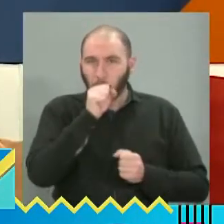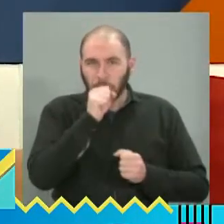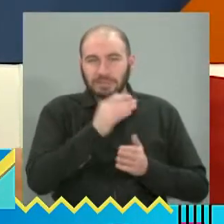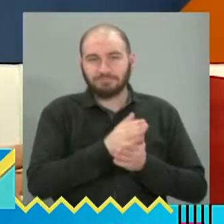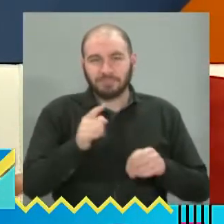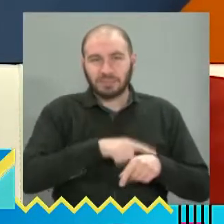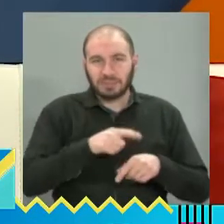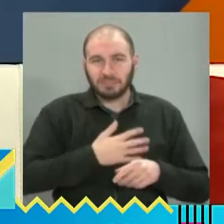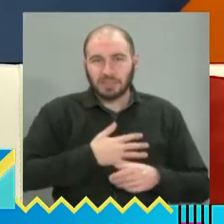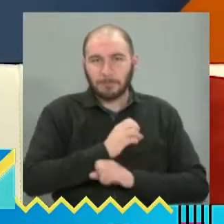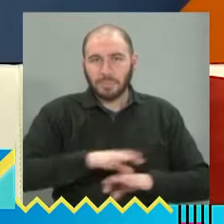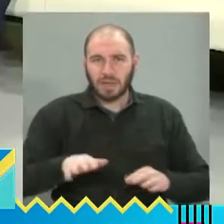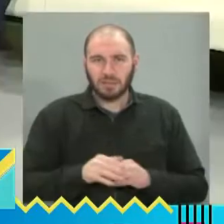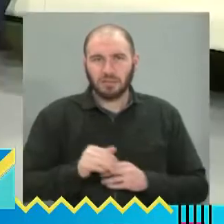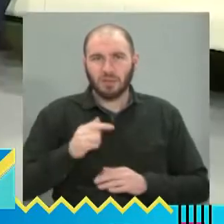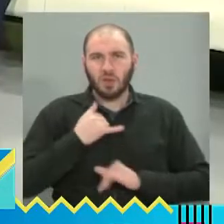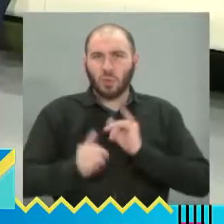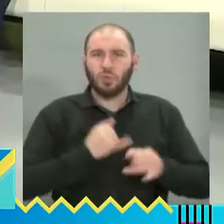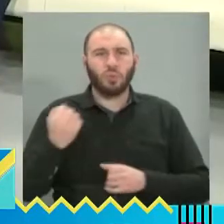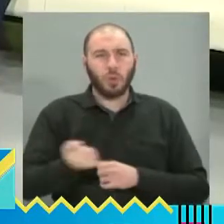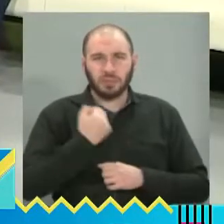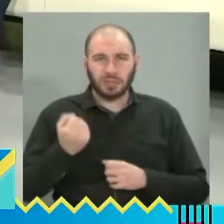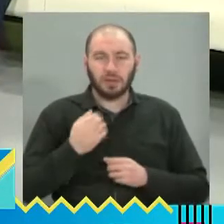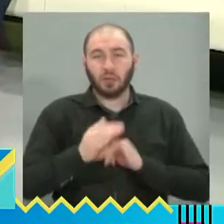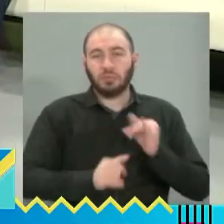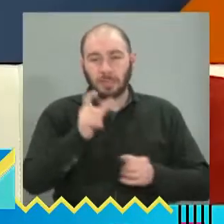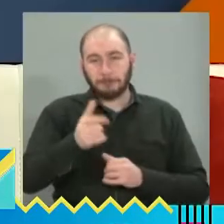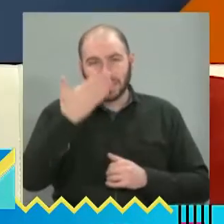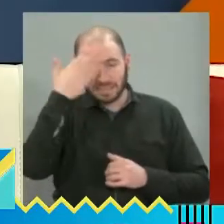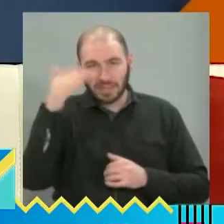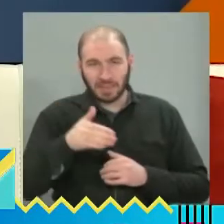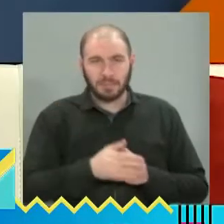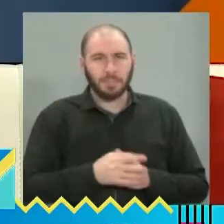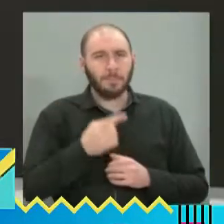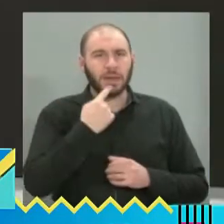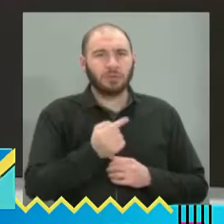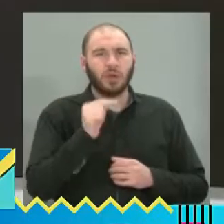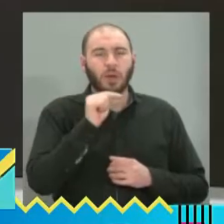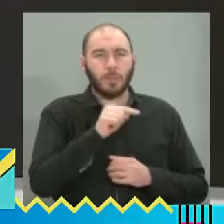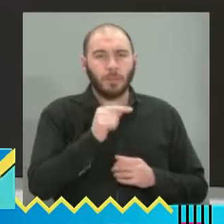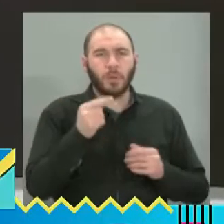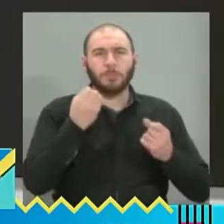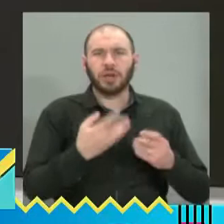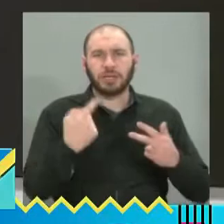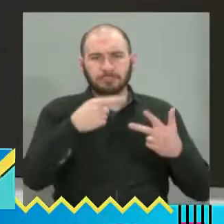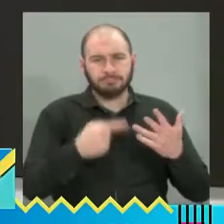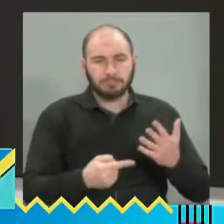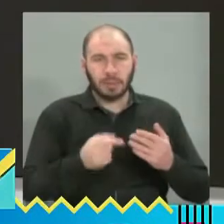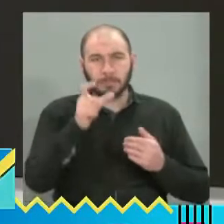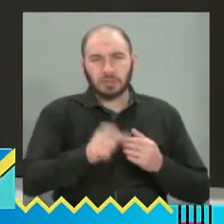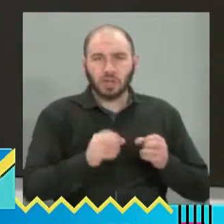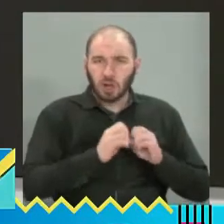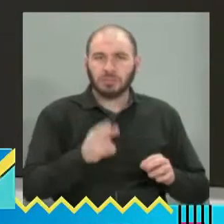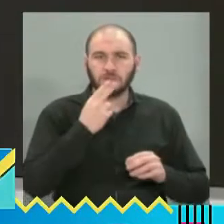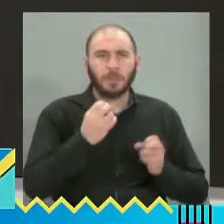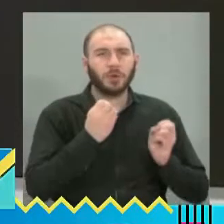un tiempo a sentirse mal. Entonces esto que explico es muy importante para explicárselo al paciente. ¿Y cuáles crees vos que son las causas de que alguien